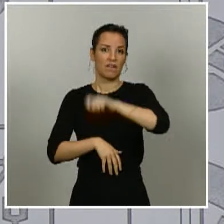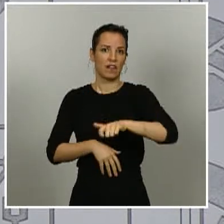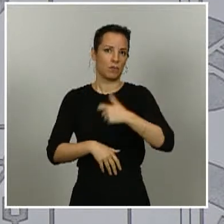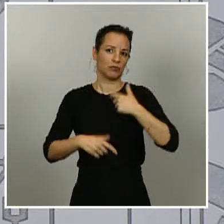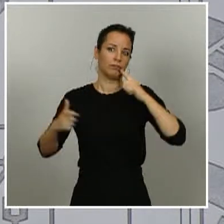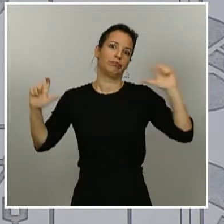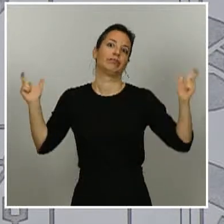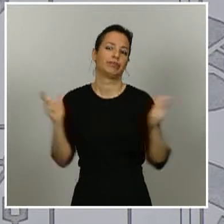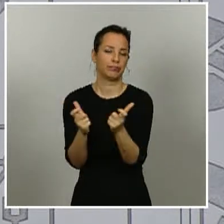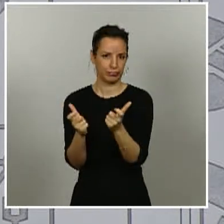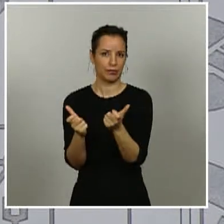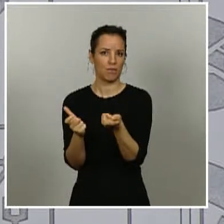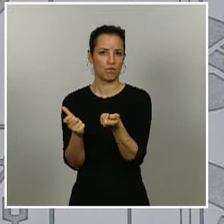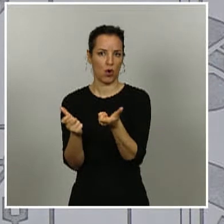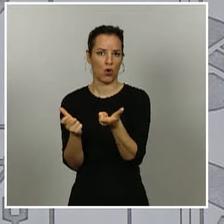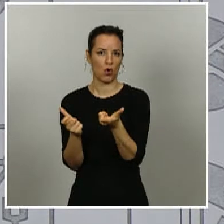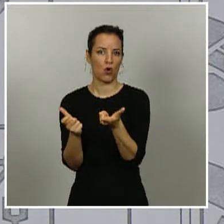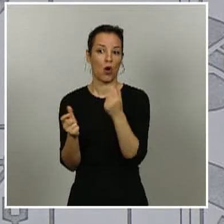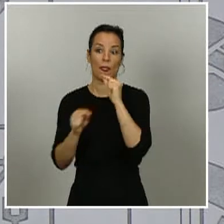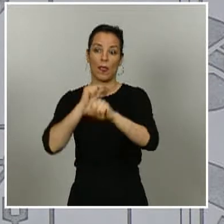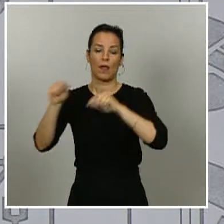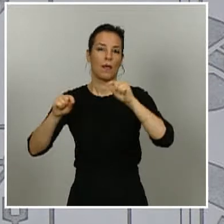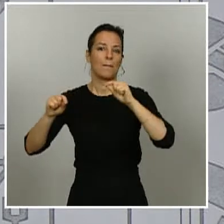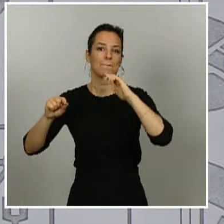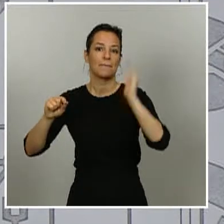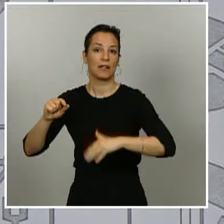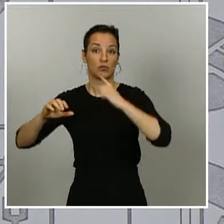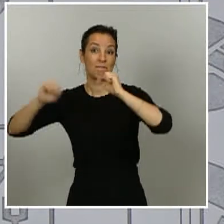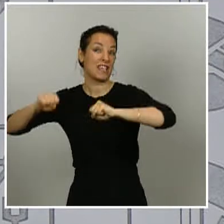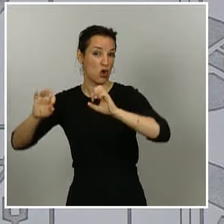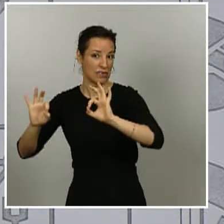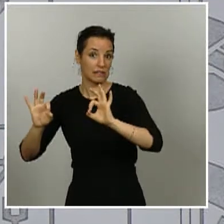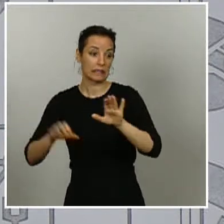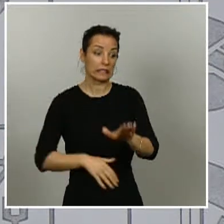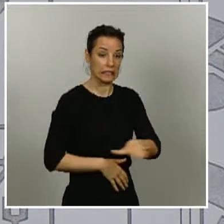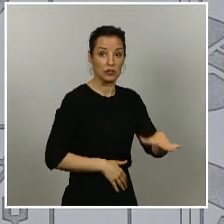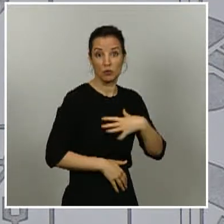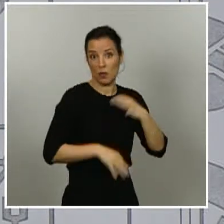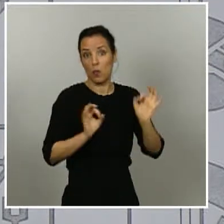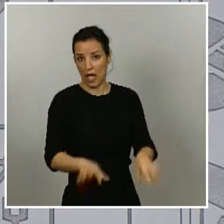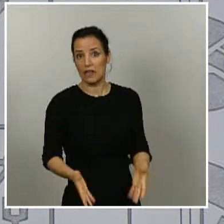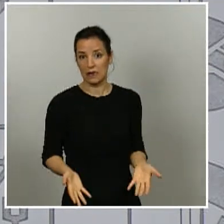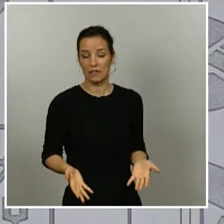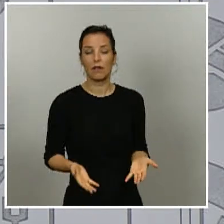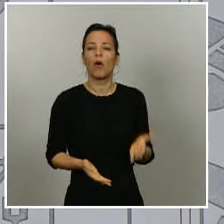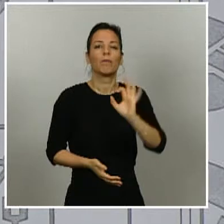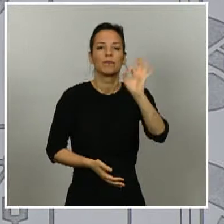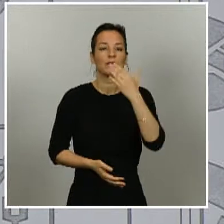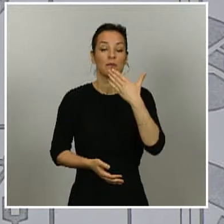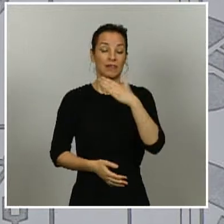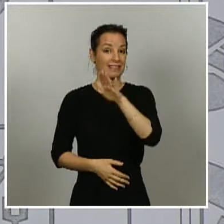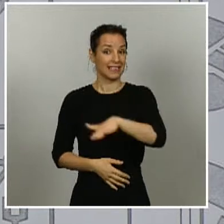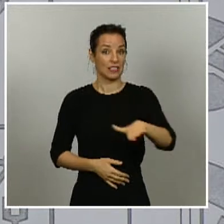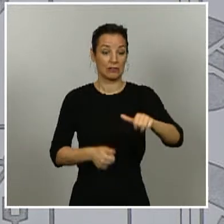en personas mayores, sí que puede detectarse también en algunos niños. También puede ser que niños que hasta ahora tenían cuadros